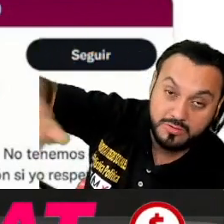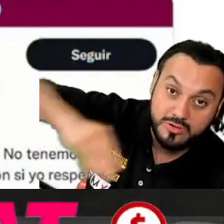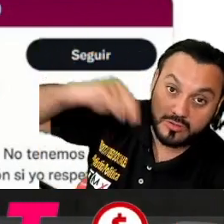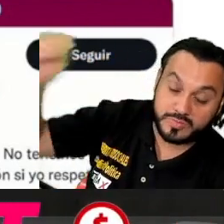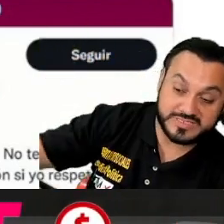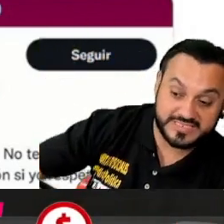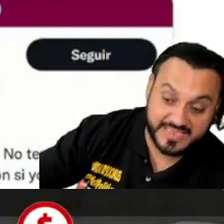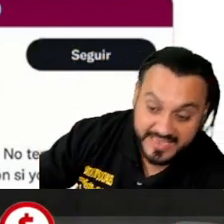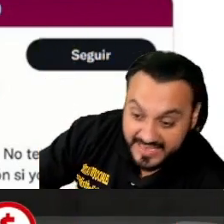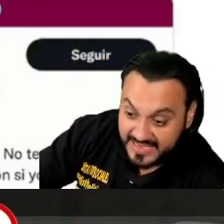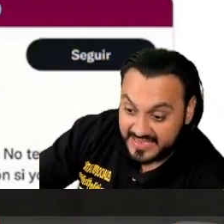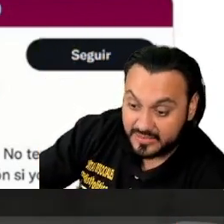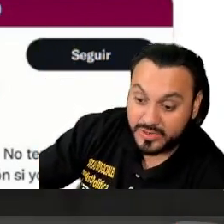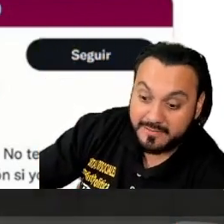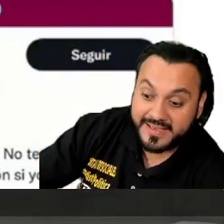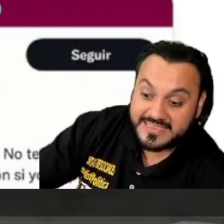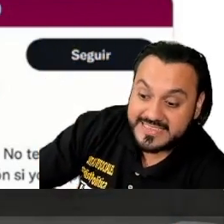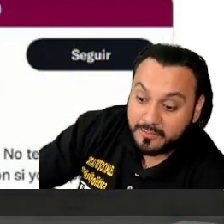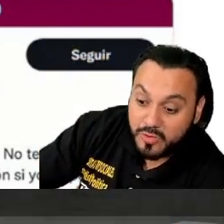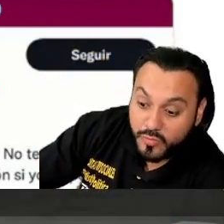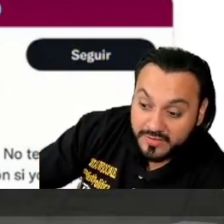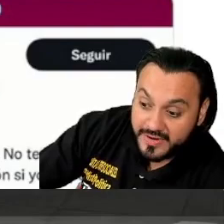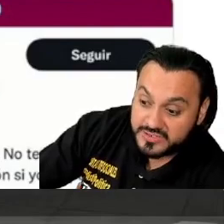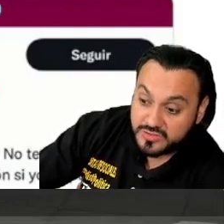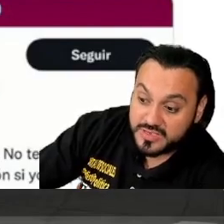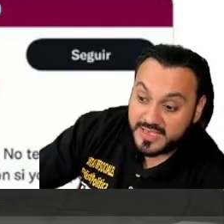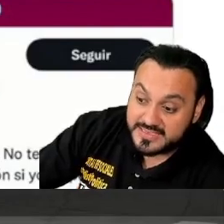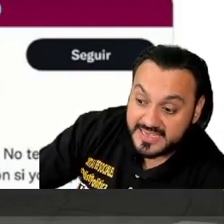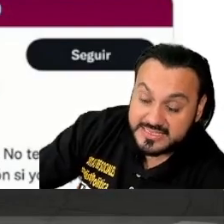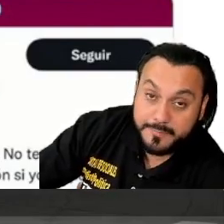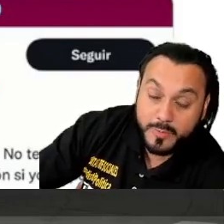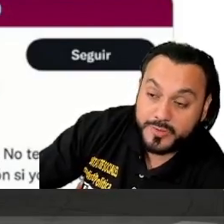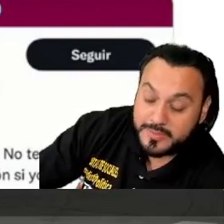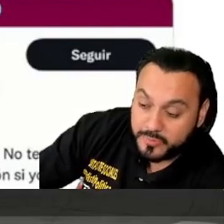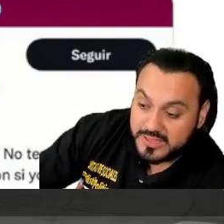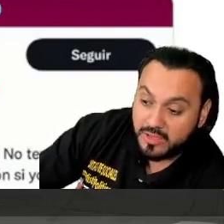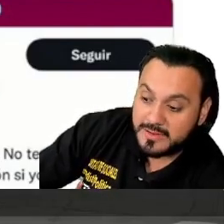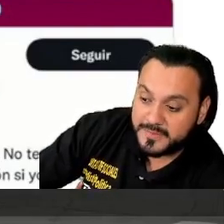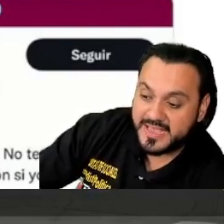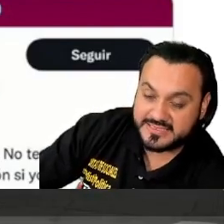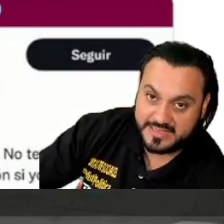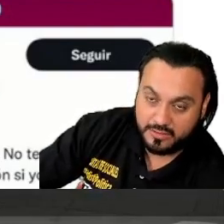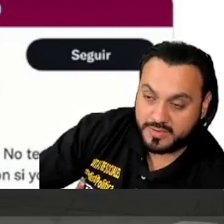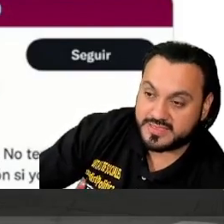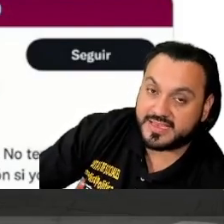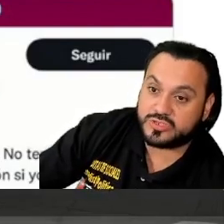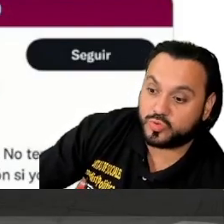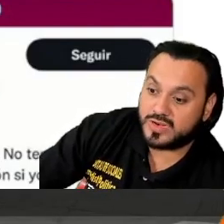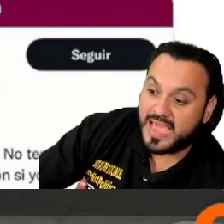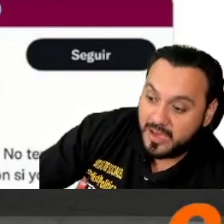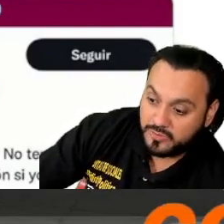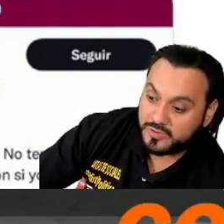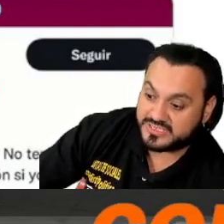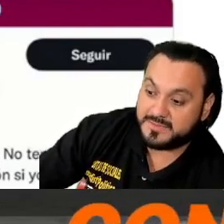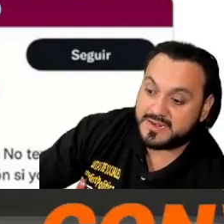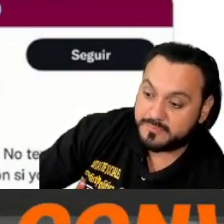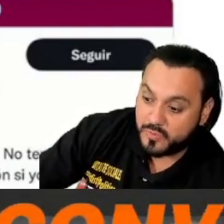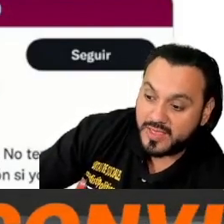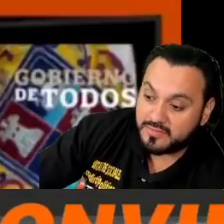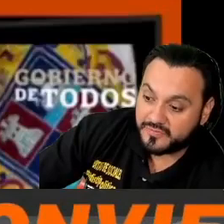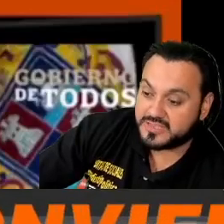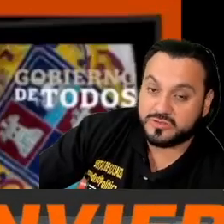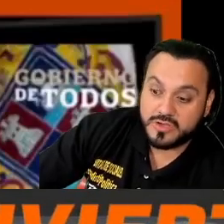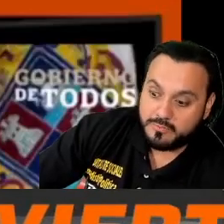hoy dice que ignoraba que este audio fuera falso y este propio diputado del pri han se da cuenta que es un audio que está